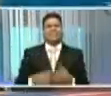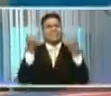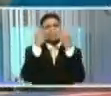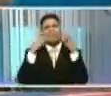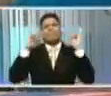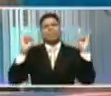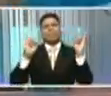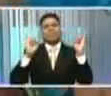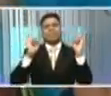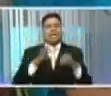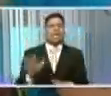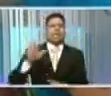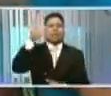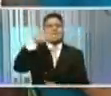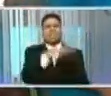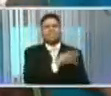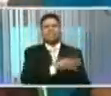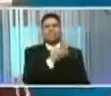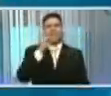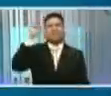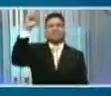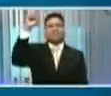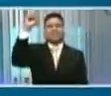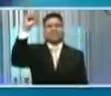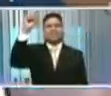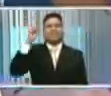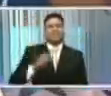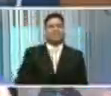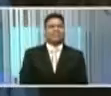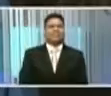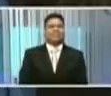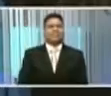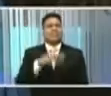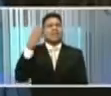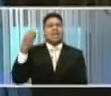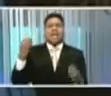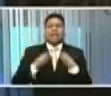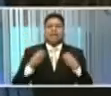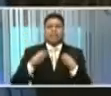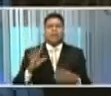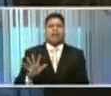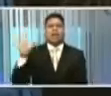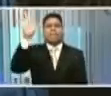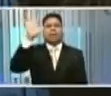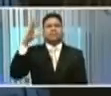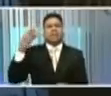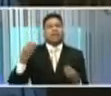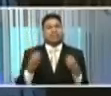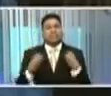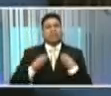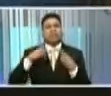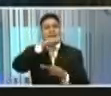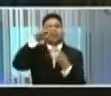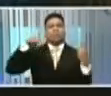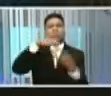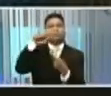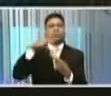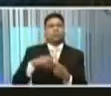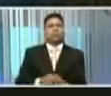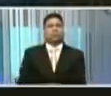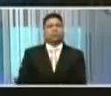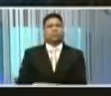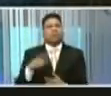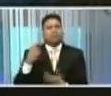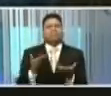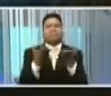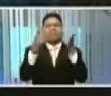¡Independencia y patria socialista! ¡Que viva la patria! ¡Que viva la revolución! Ahí va el